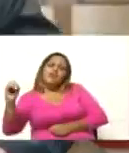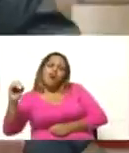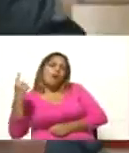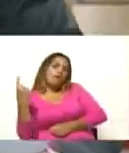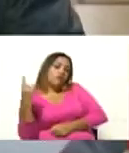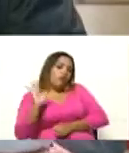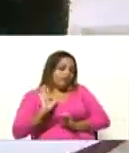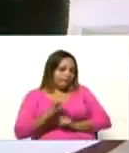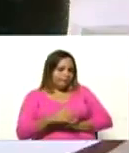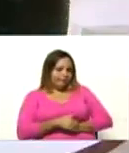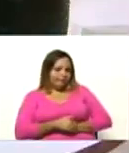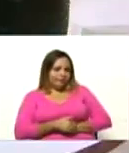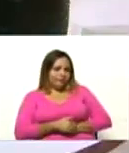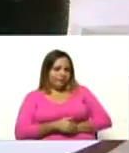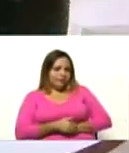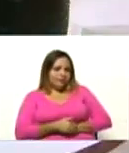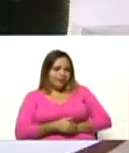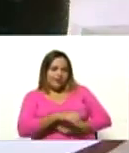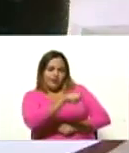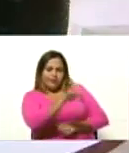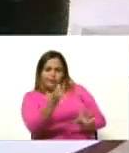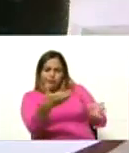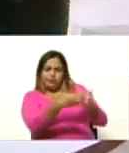0.000001. Eso forma parte